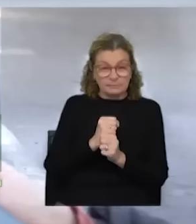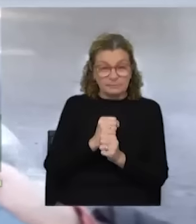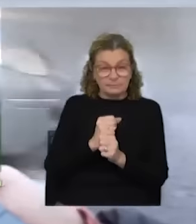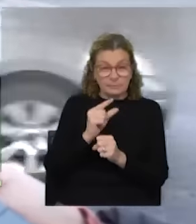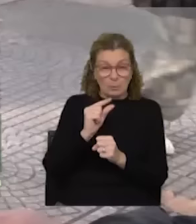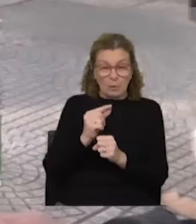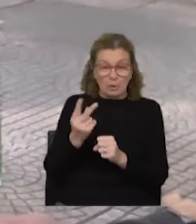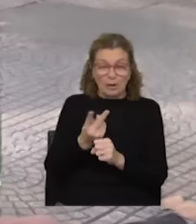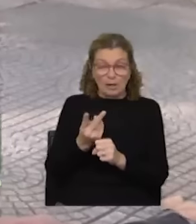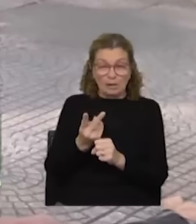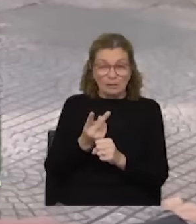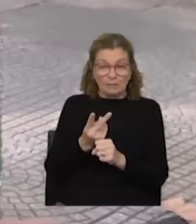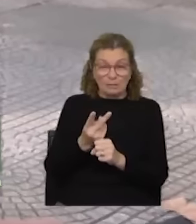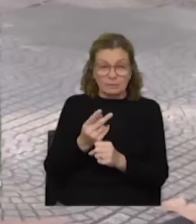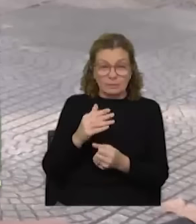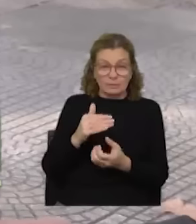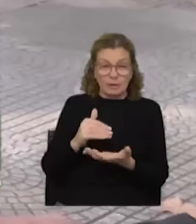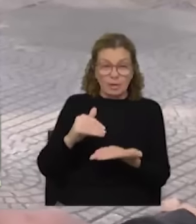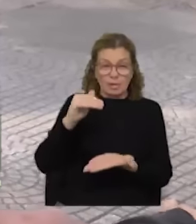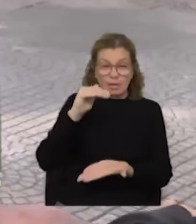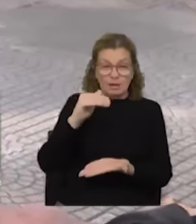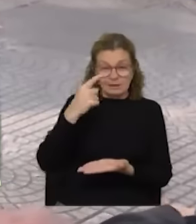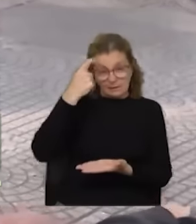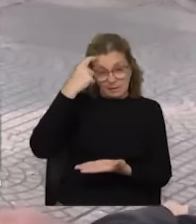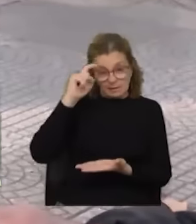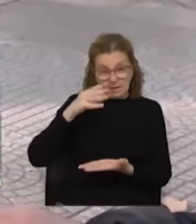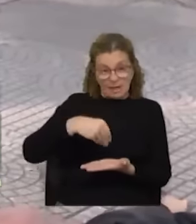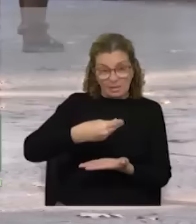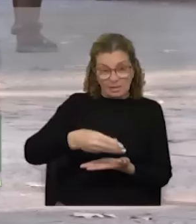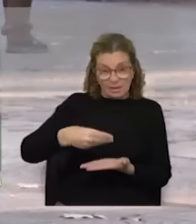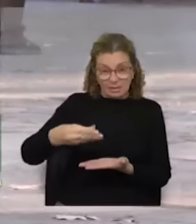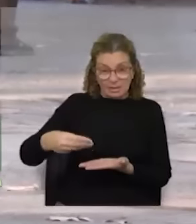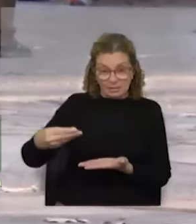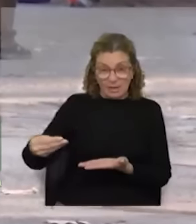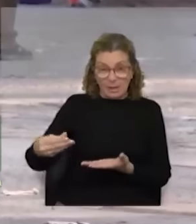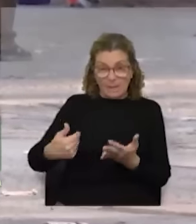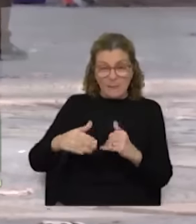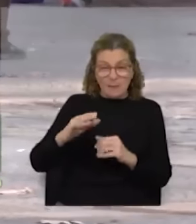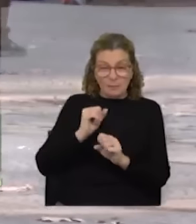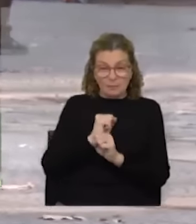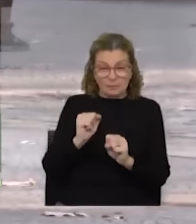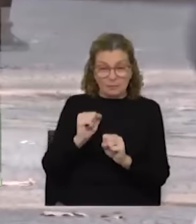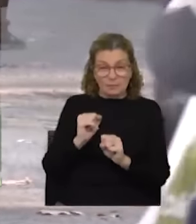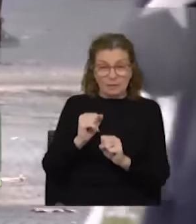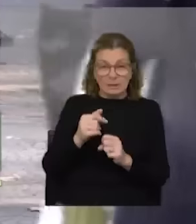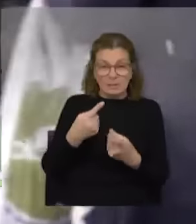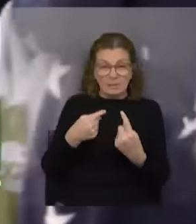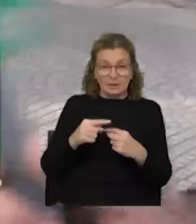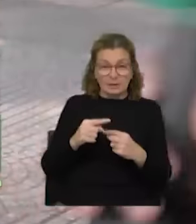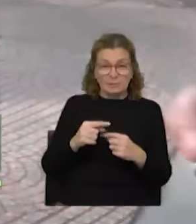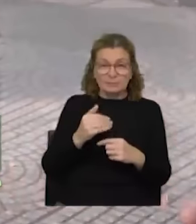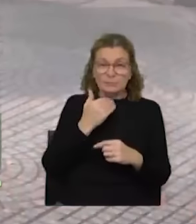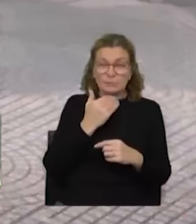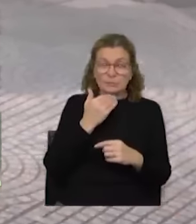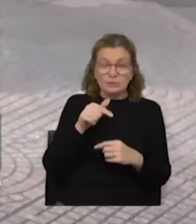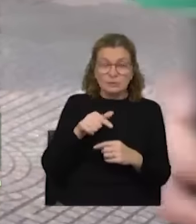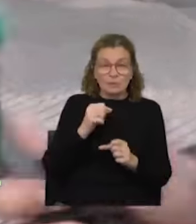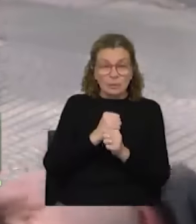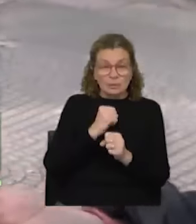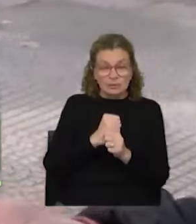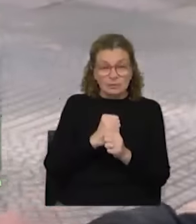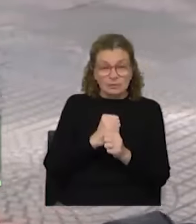poco de ambas nos dan más o menos así La idea es repartir la más mayor cantidad posible No pero está no sé estás haciendo esto como